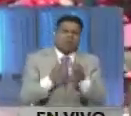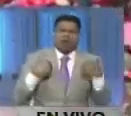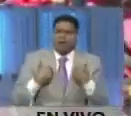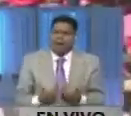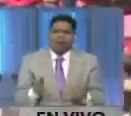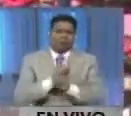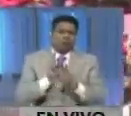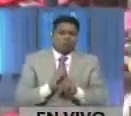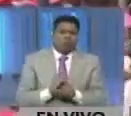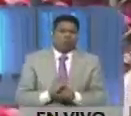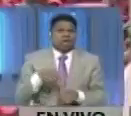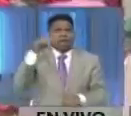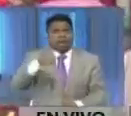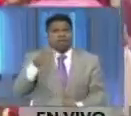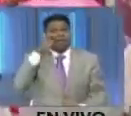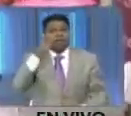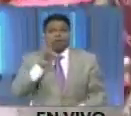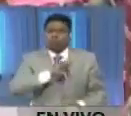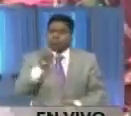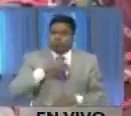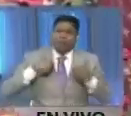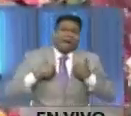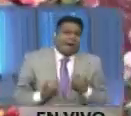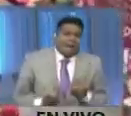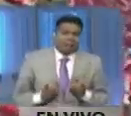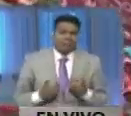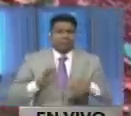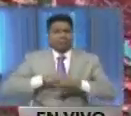Y este pueblo no se rinde porque ahí está Nicolás defendiéndolo.